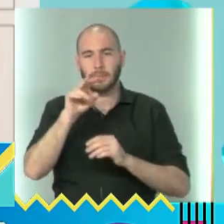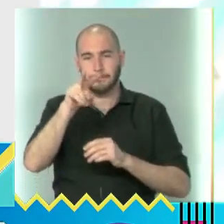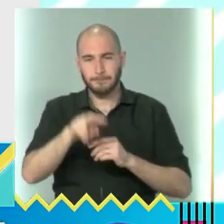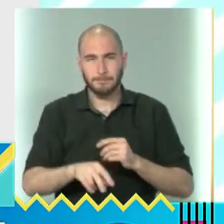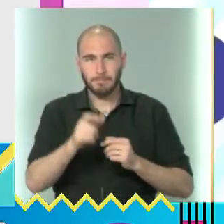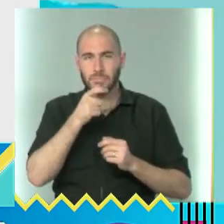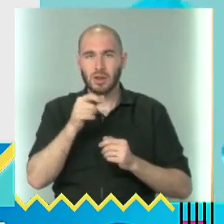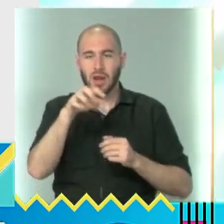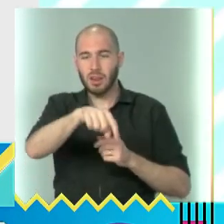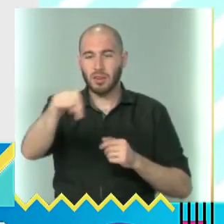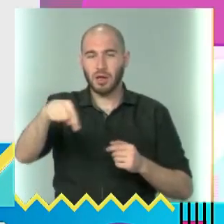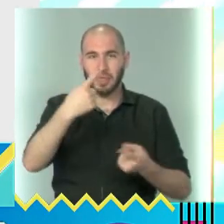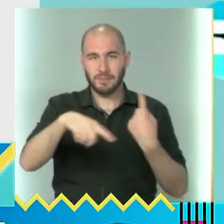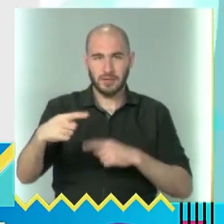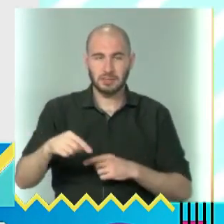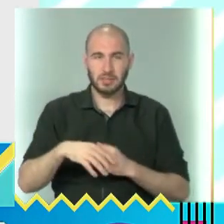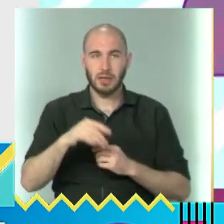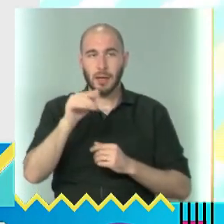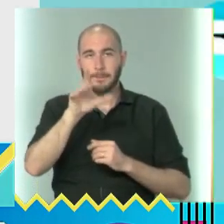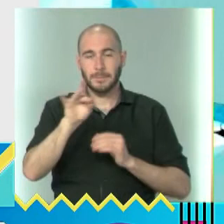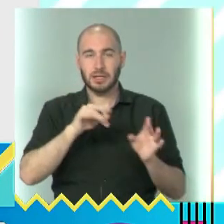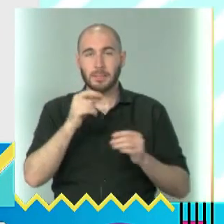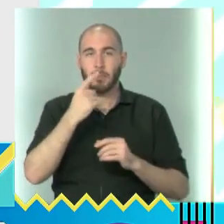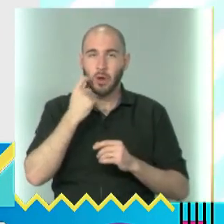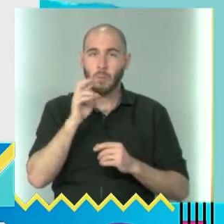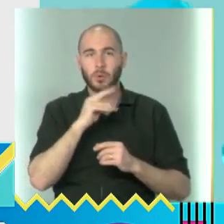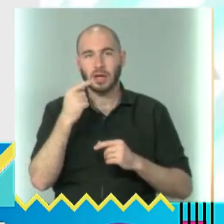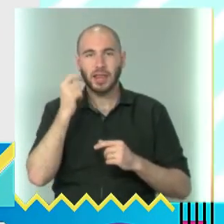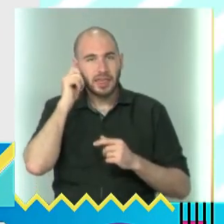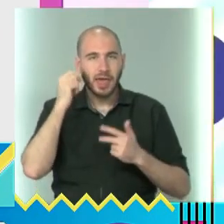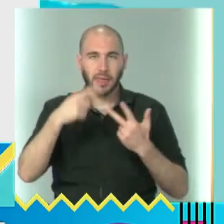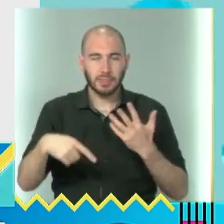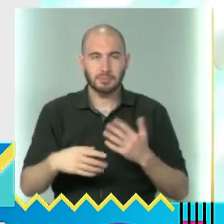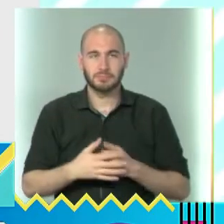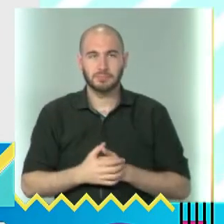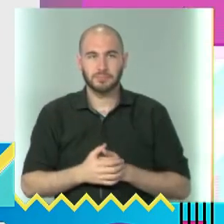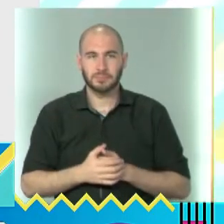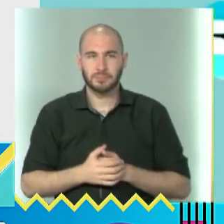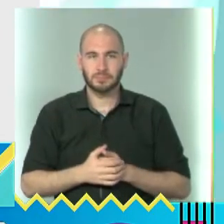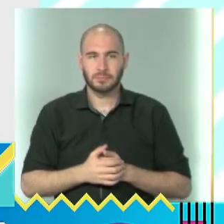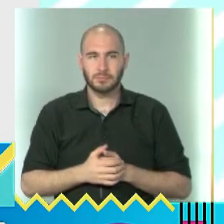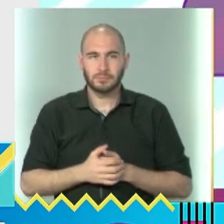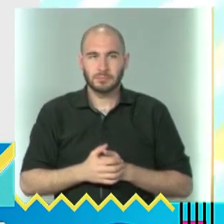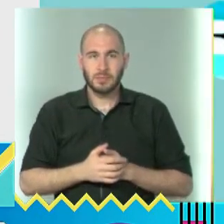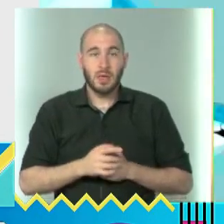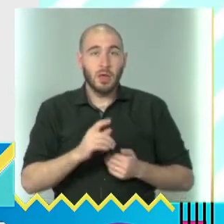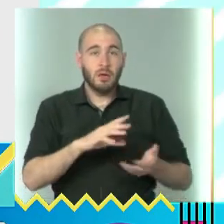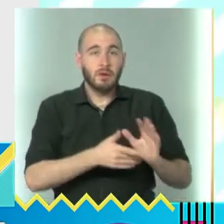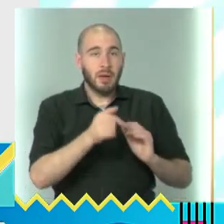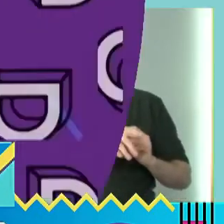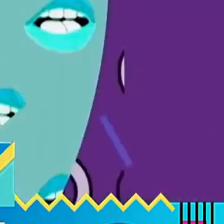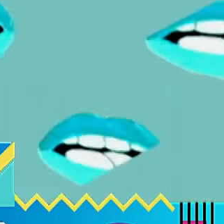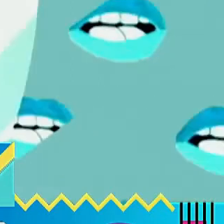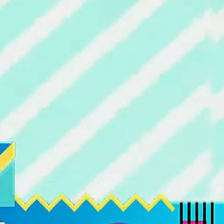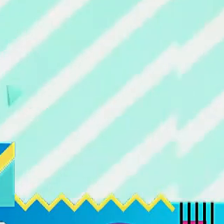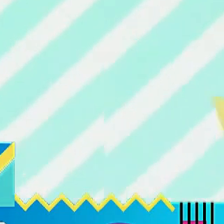personas en distintas localizaciones, seleccionar personas a través de su sexo, de su edad, Y me parece que... Y de esa forma van segmentando